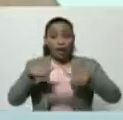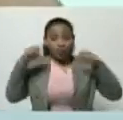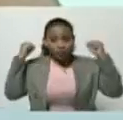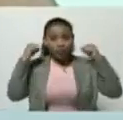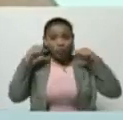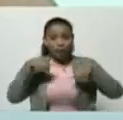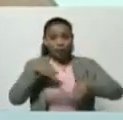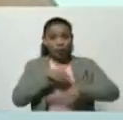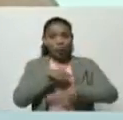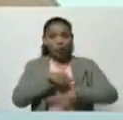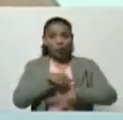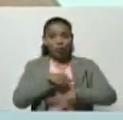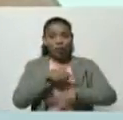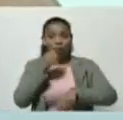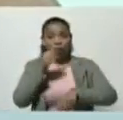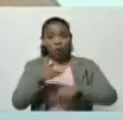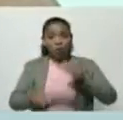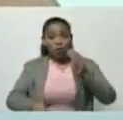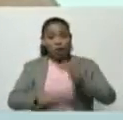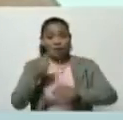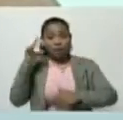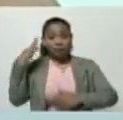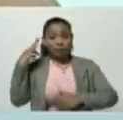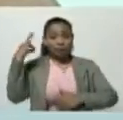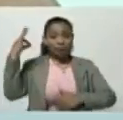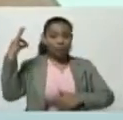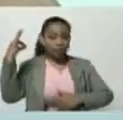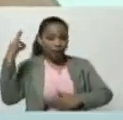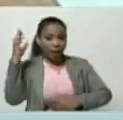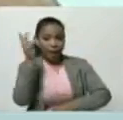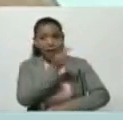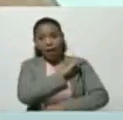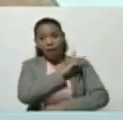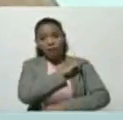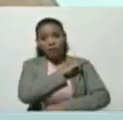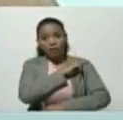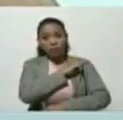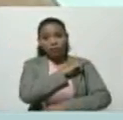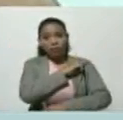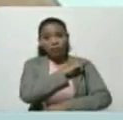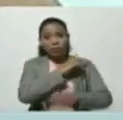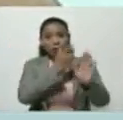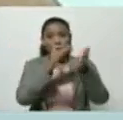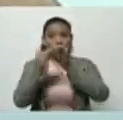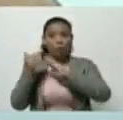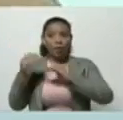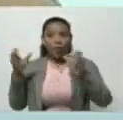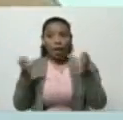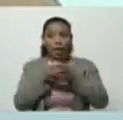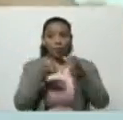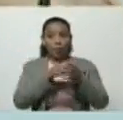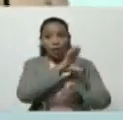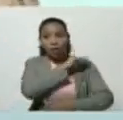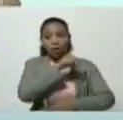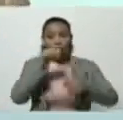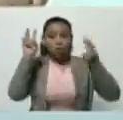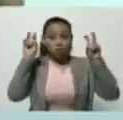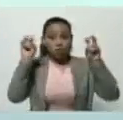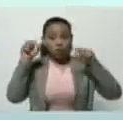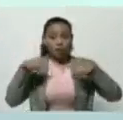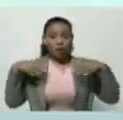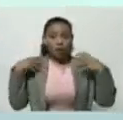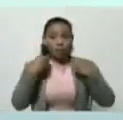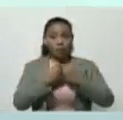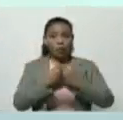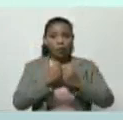momento. Bueno, una vez que se ha escogido el jefe de comunidad, el equipo de dirección nuevo, este compañero